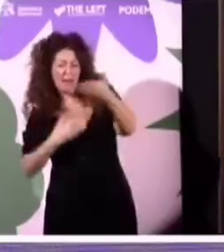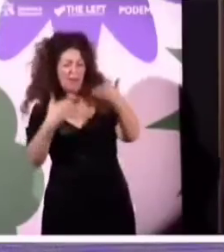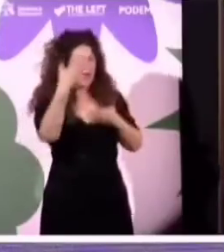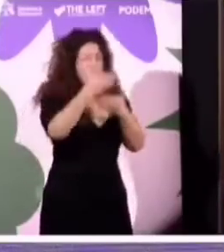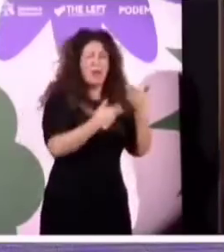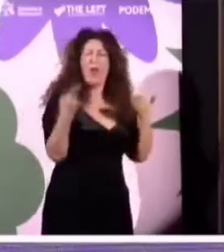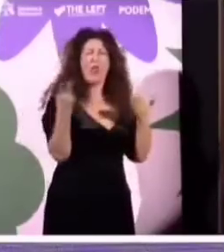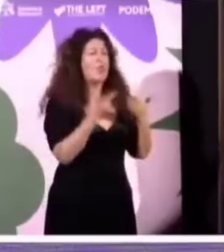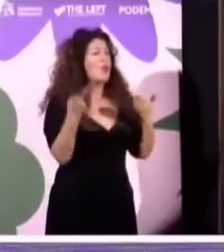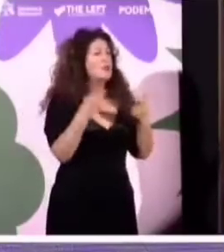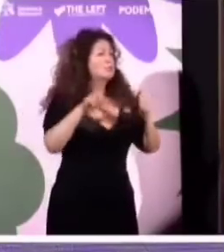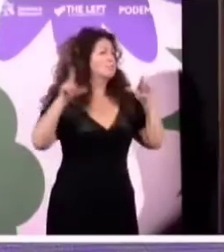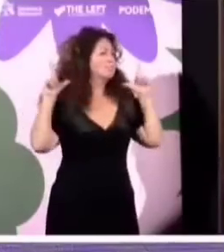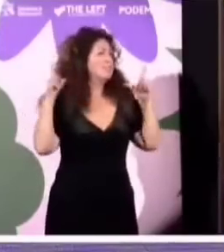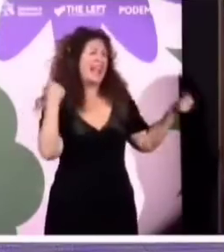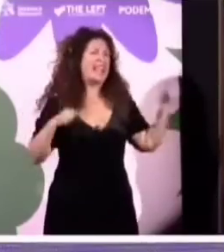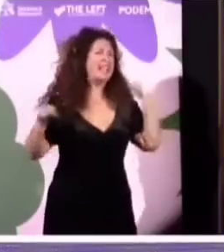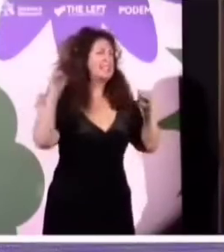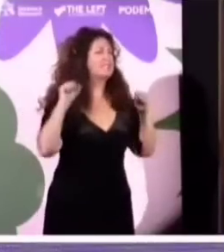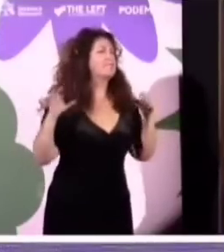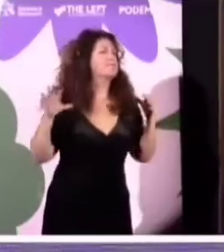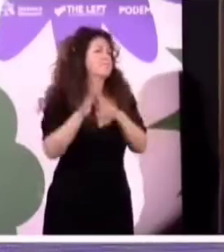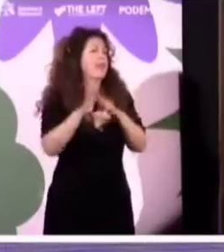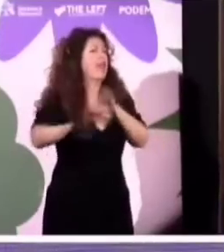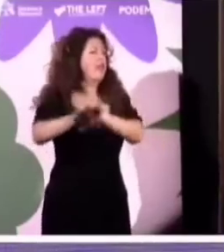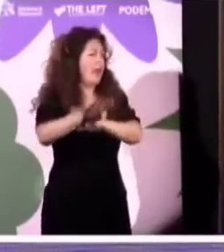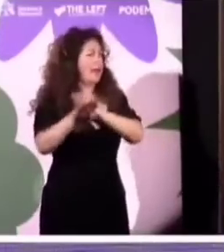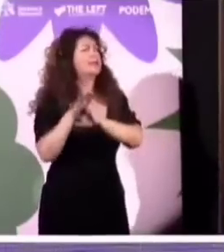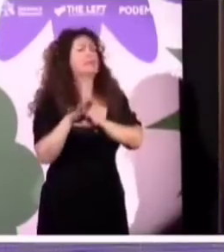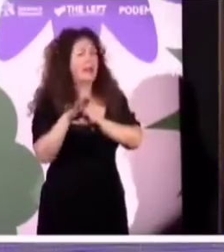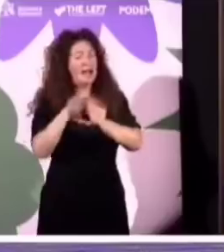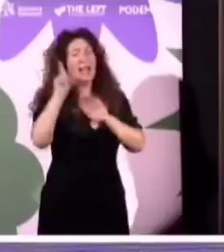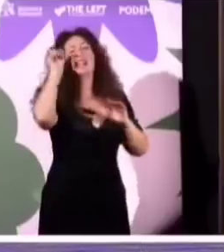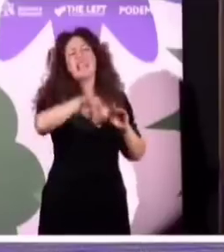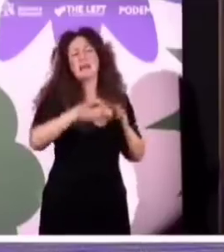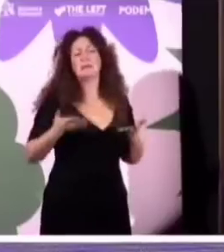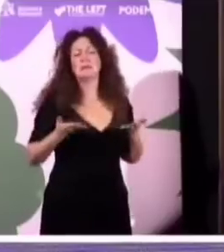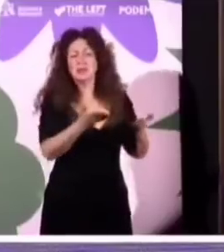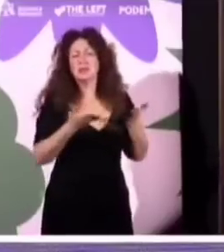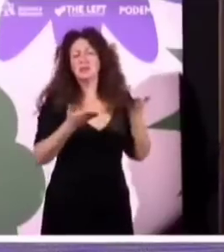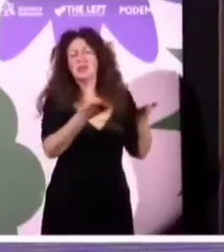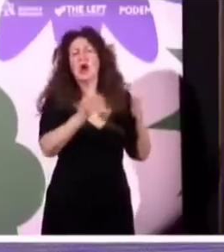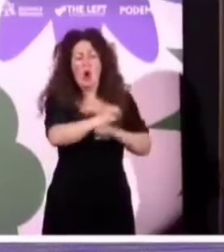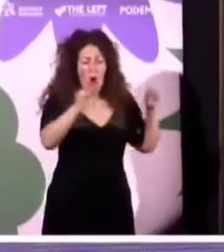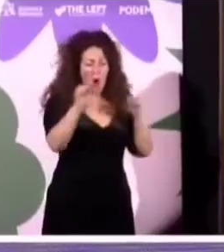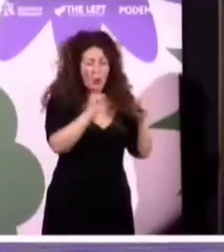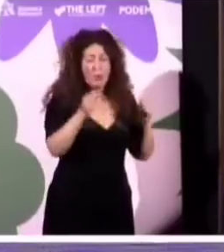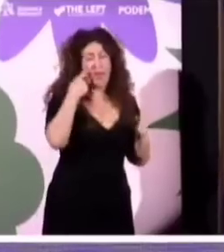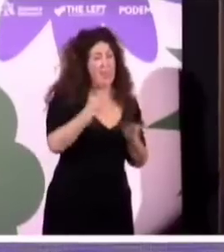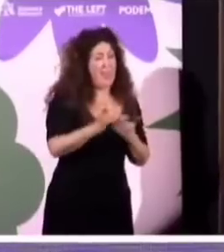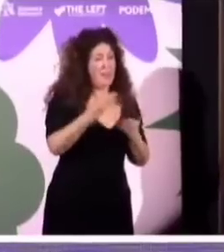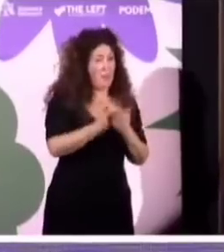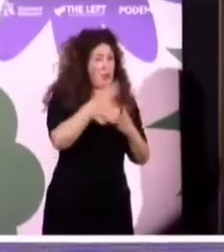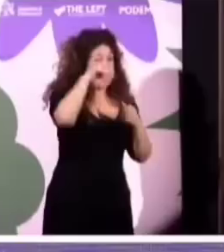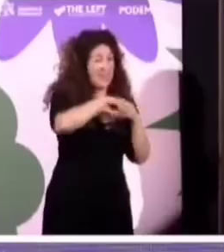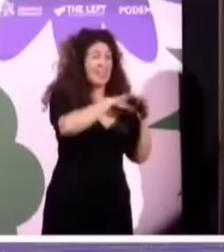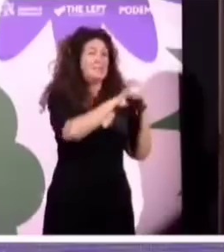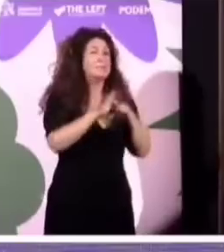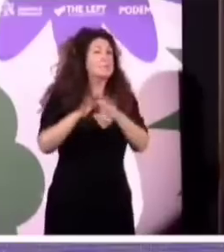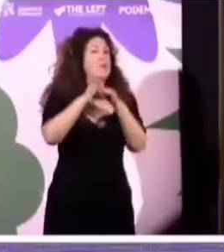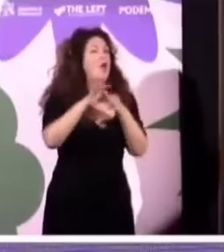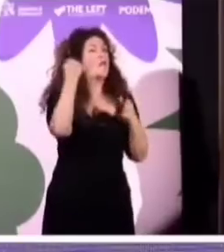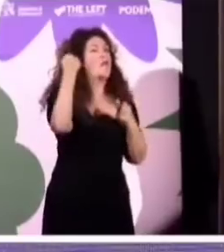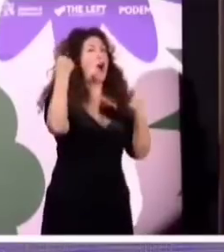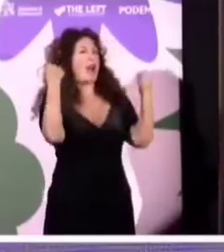ideológicos fundamentales de la derecha y eventualmente también del golpismo, como demostraron cada vez que las correlaciones de fuerzas